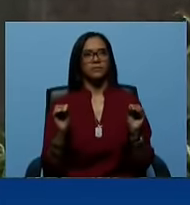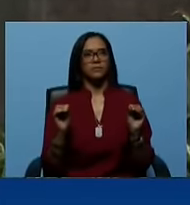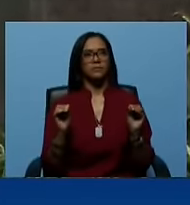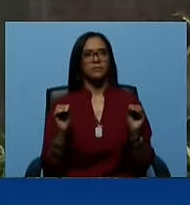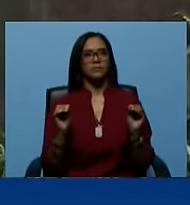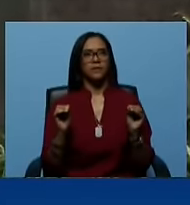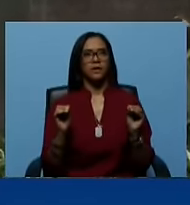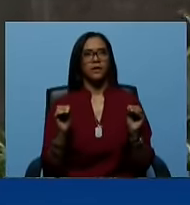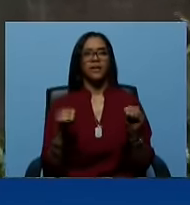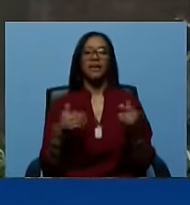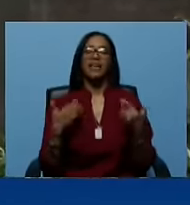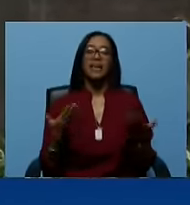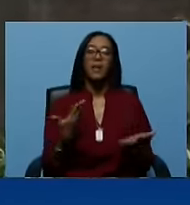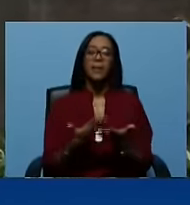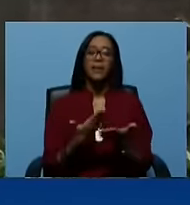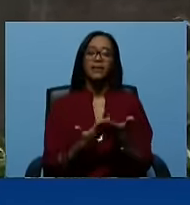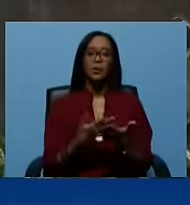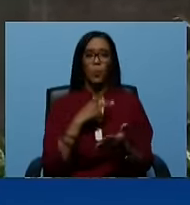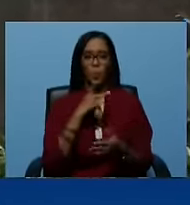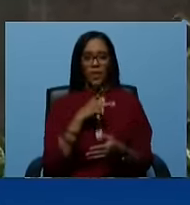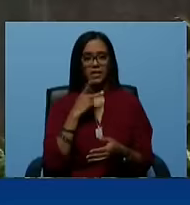¿Qué es un partido político?